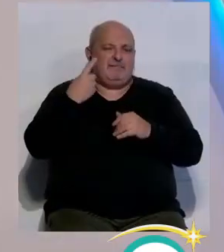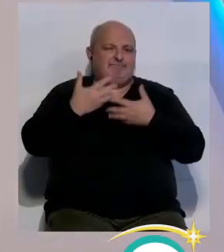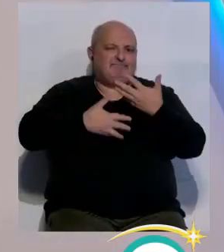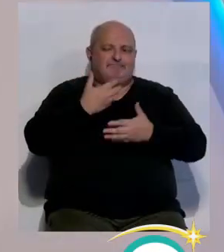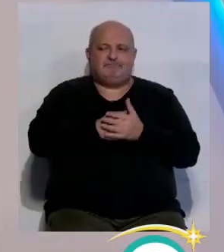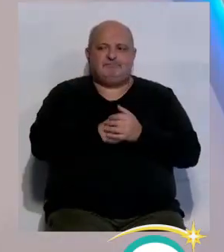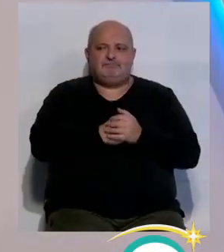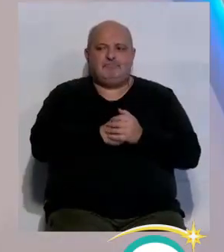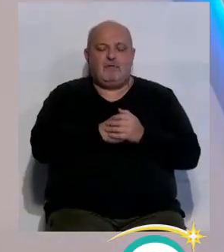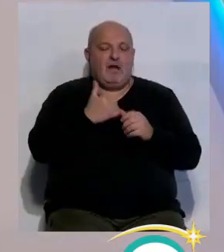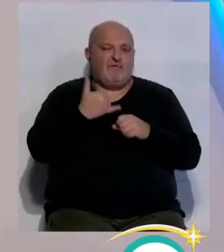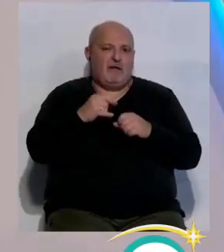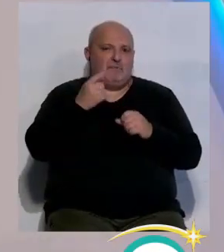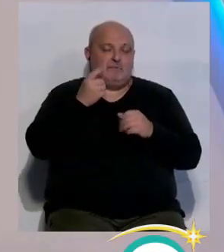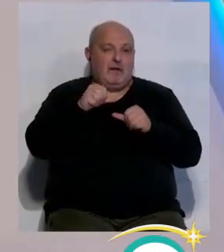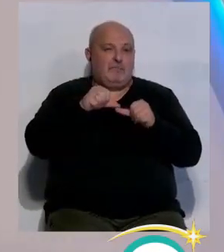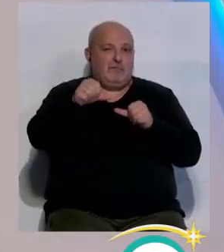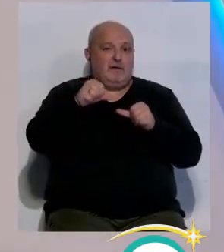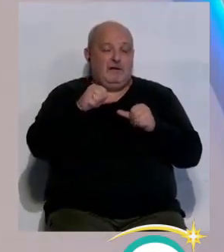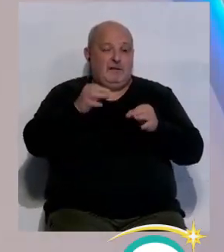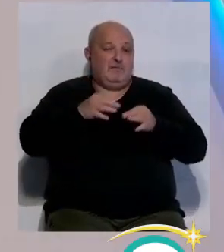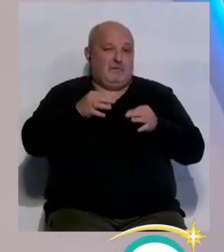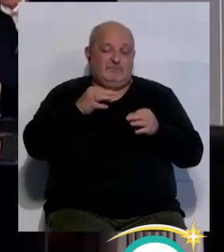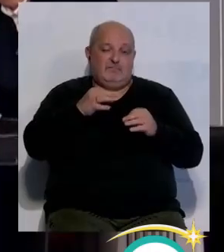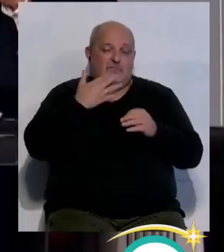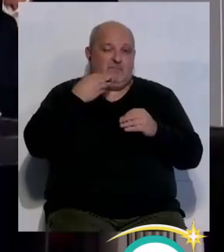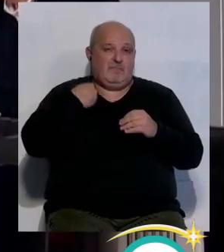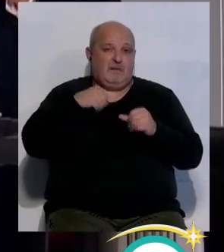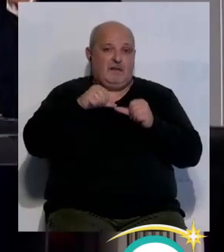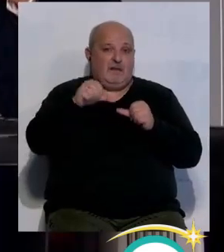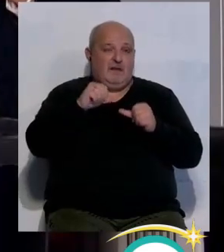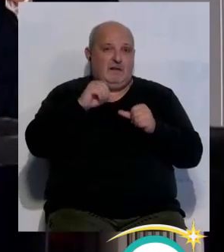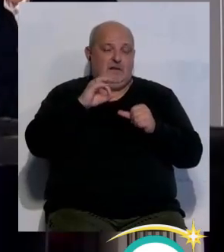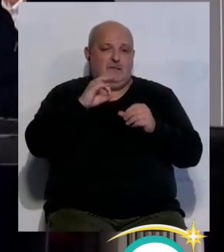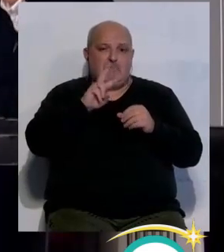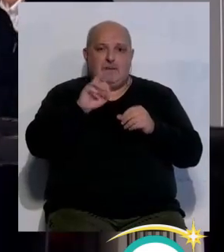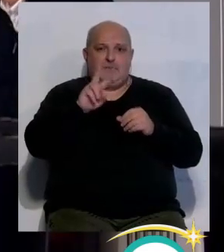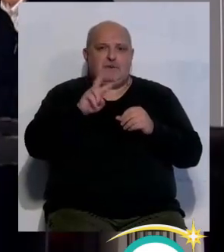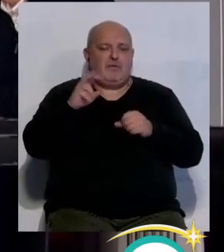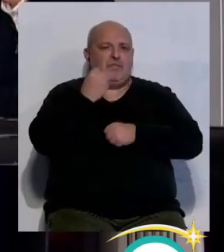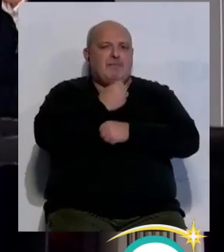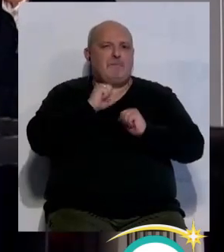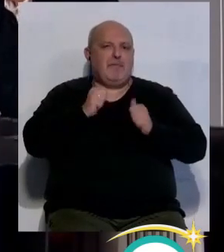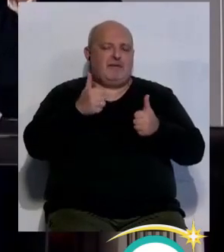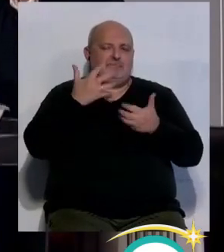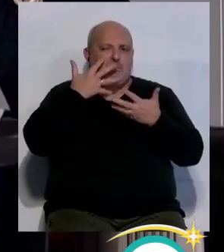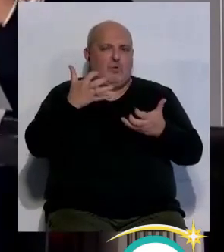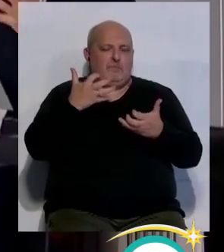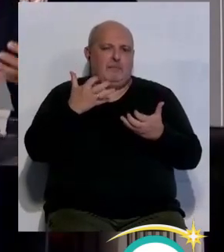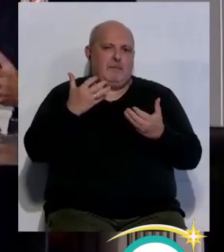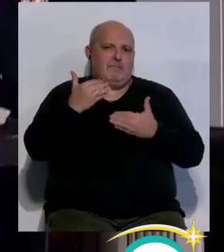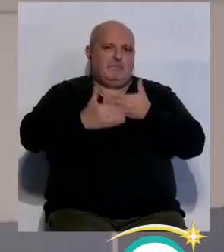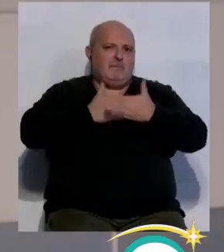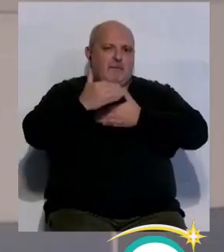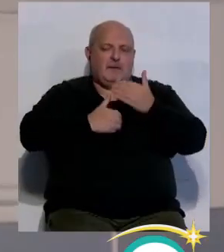cosas, y, pero después a partir de, como siempre pasa, que siempre suele ocurrir lo mismo, a partir de, del 20 o el 22 de diciembre es cuando se ha ido todo